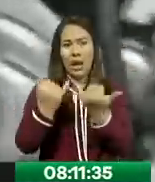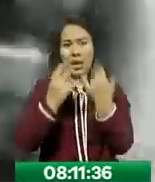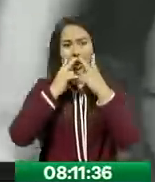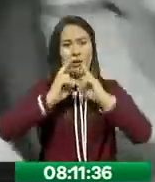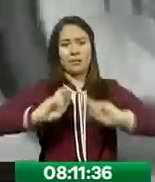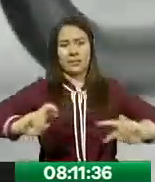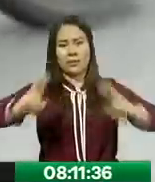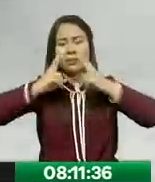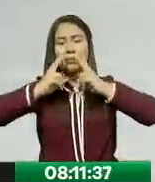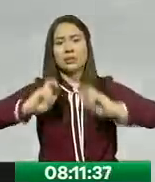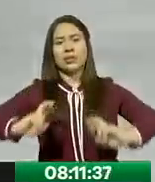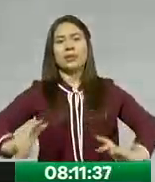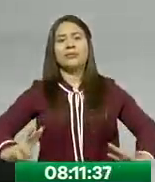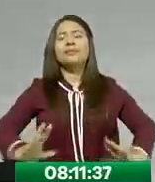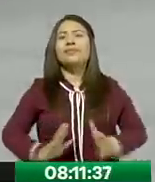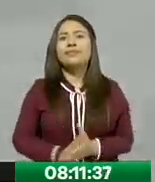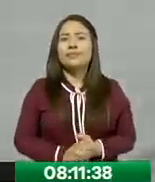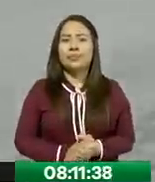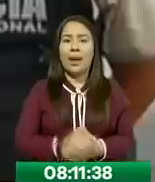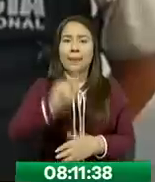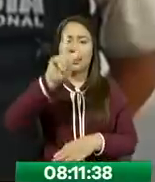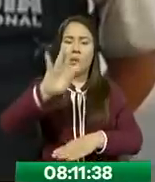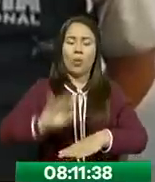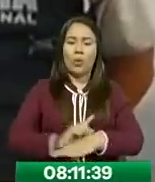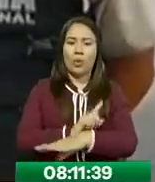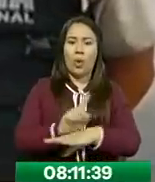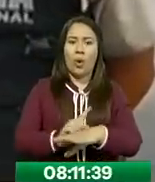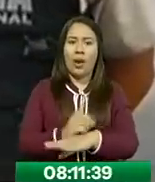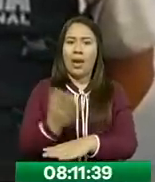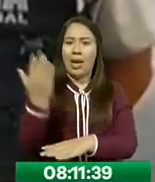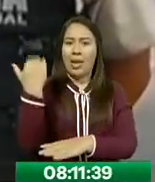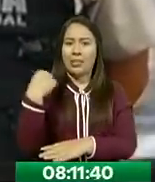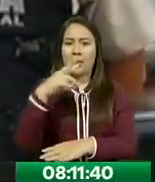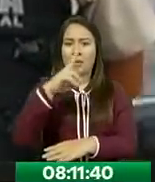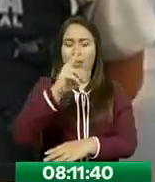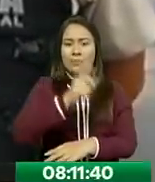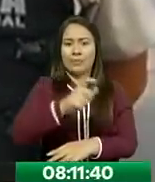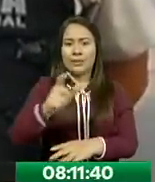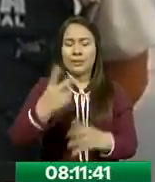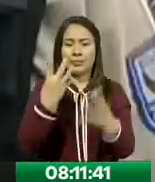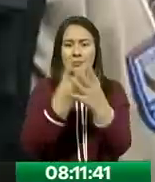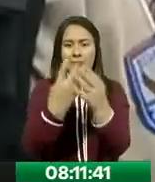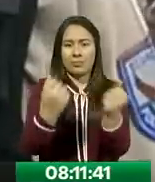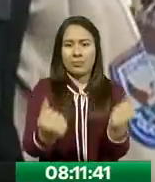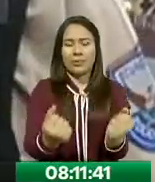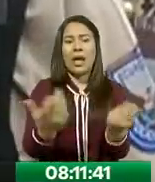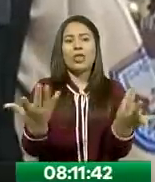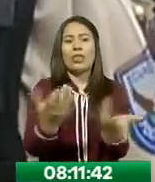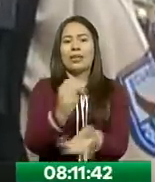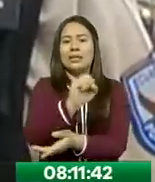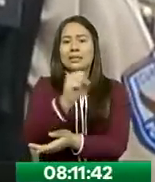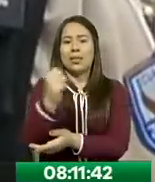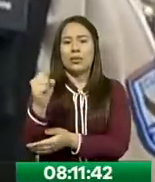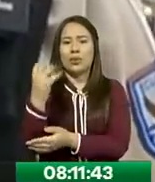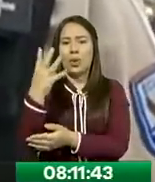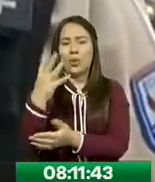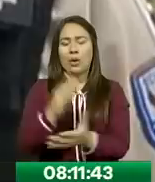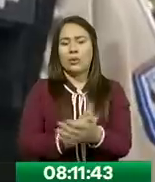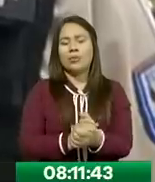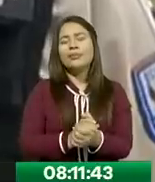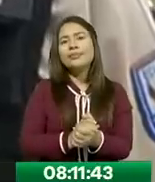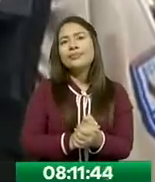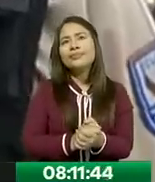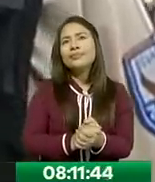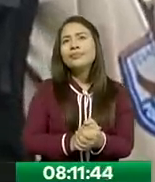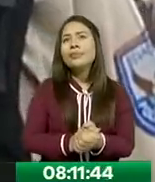las indagaciones. Hace 24 horas detuvieron a dos en Sauces 4. Con armas de fuego, que